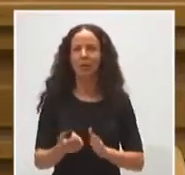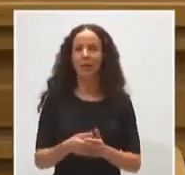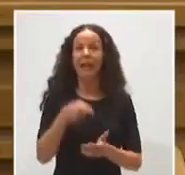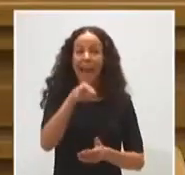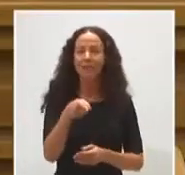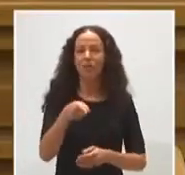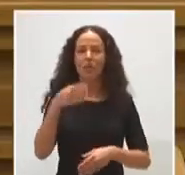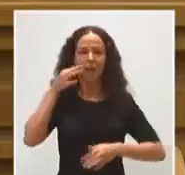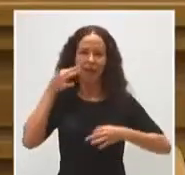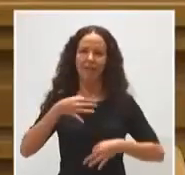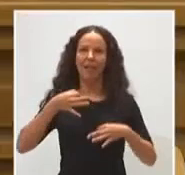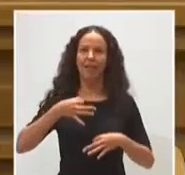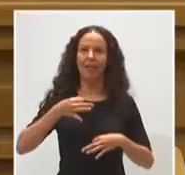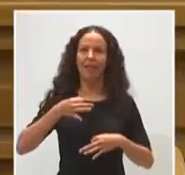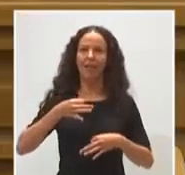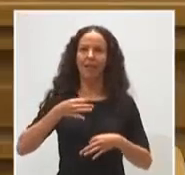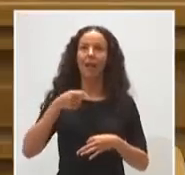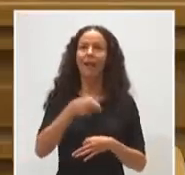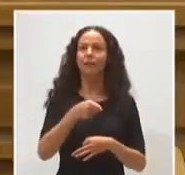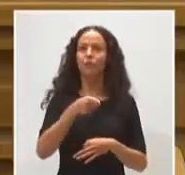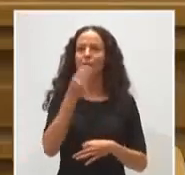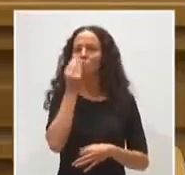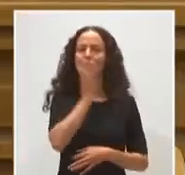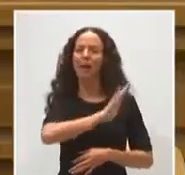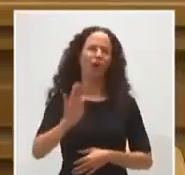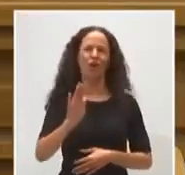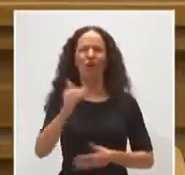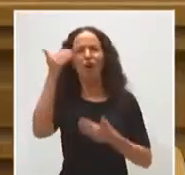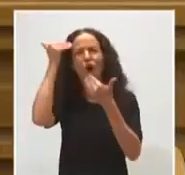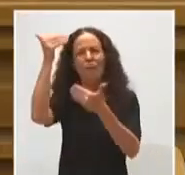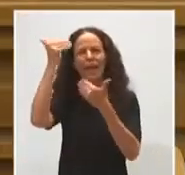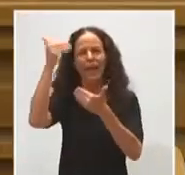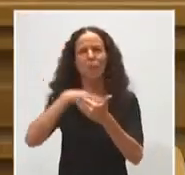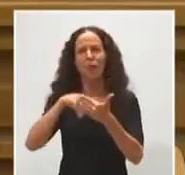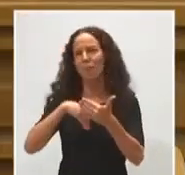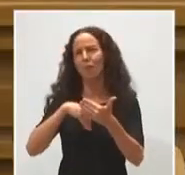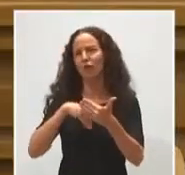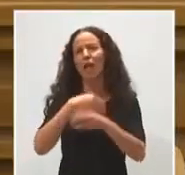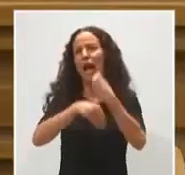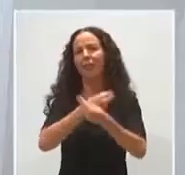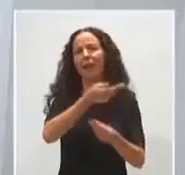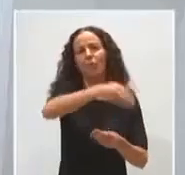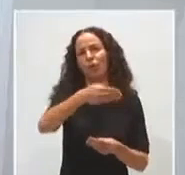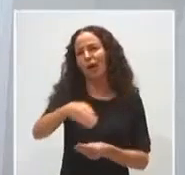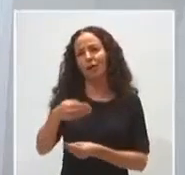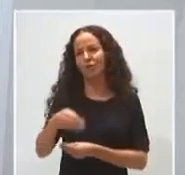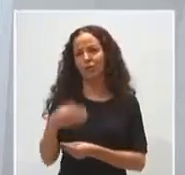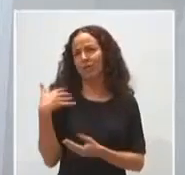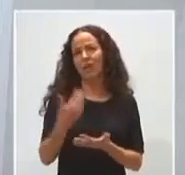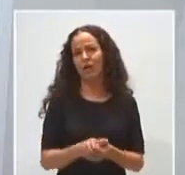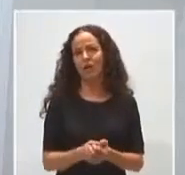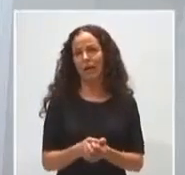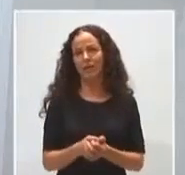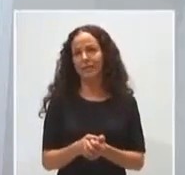realidad es el mejor homenaje es el mejor homenaje que le podemos hacer a la gente de nuestra con nosotros superarlo